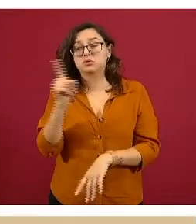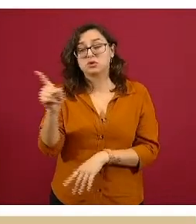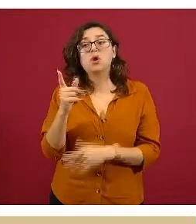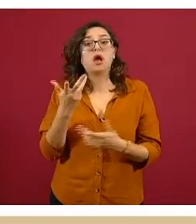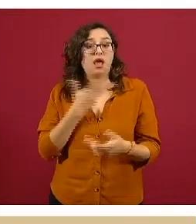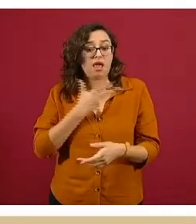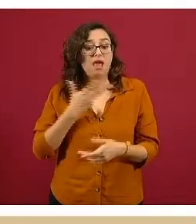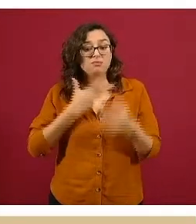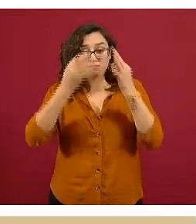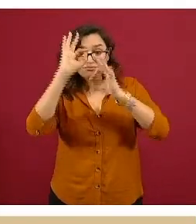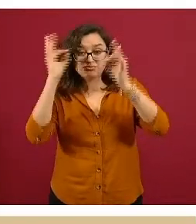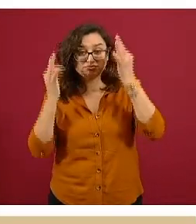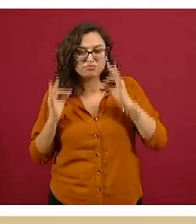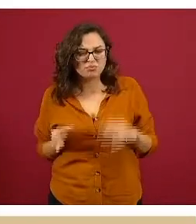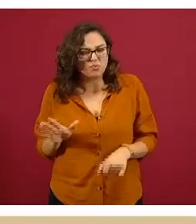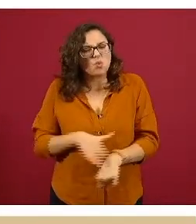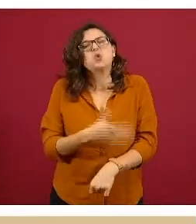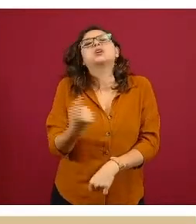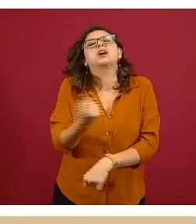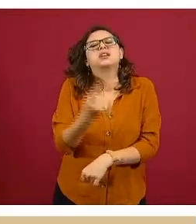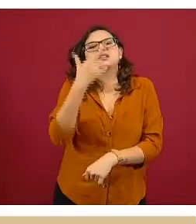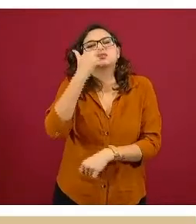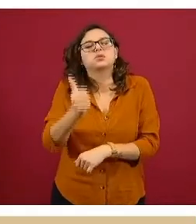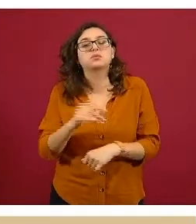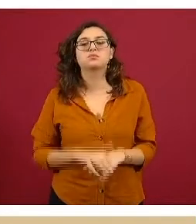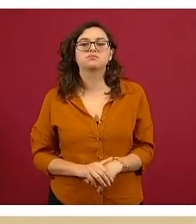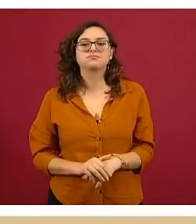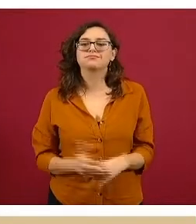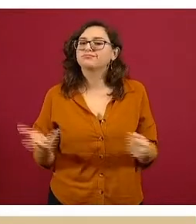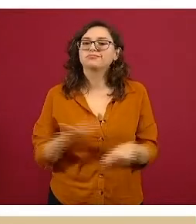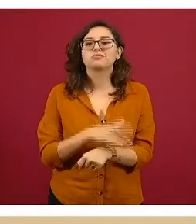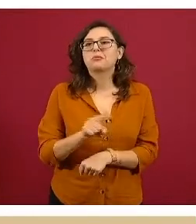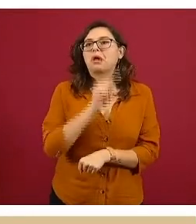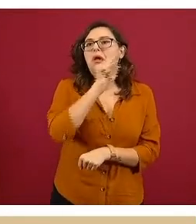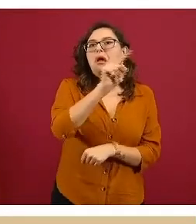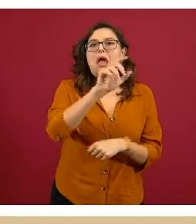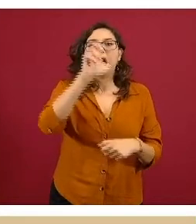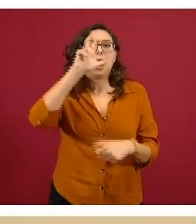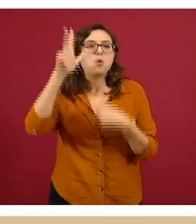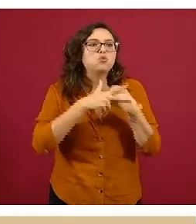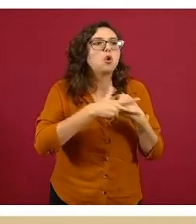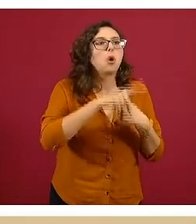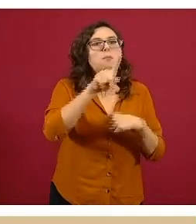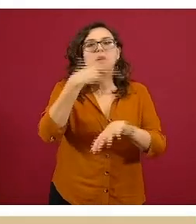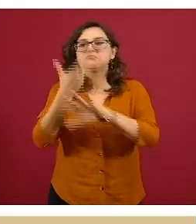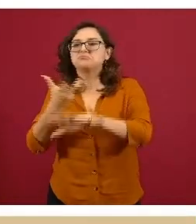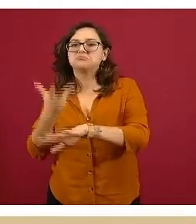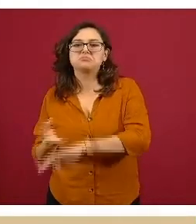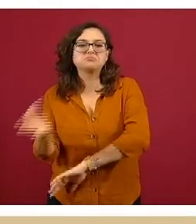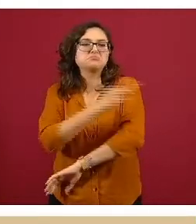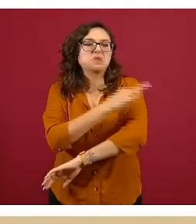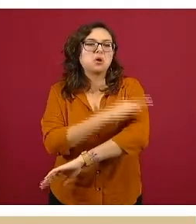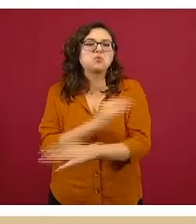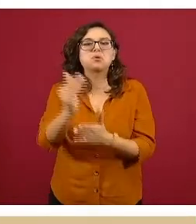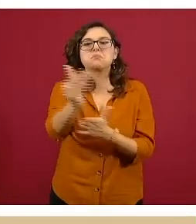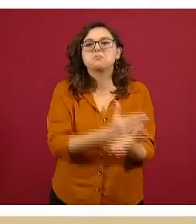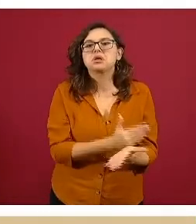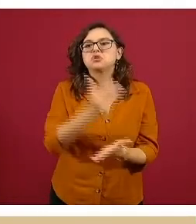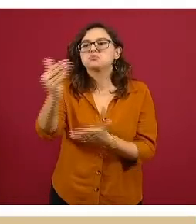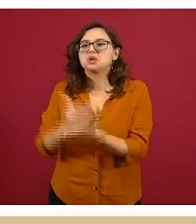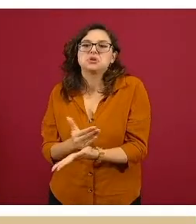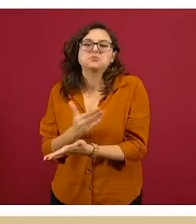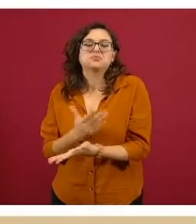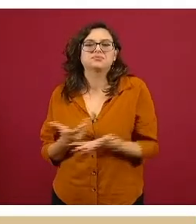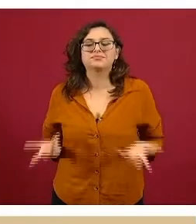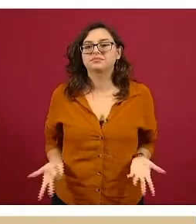¿Y saben por qué ha sido? Porque se bajó la guardia al programa de vacunación. Como ya no había casos, pues dicen, ¿para qué nos vacunamos?